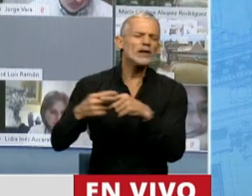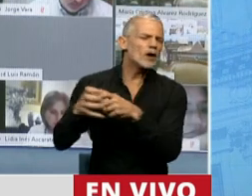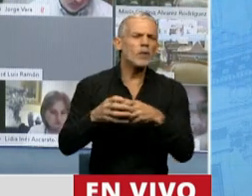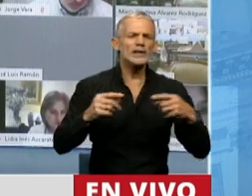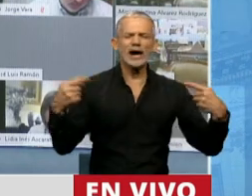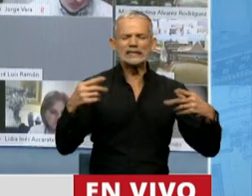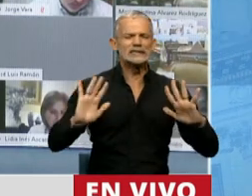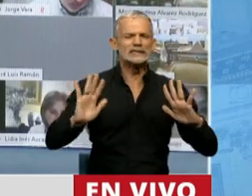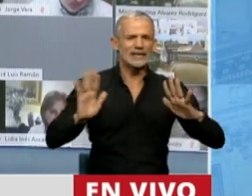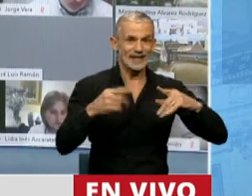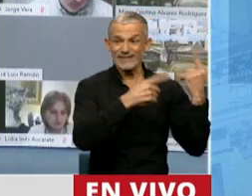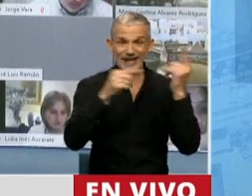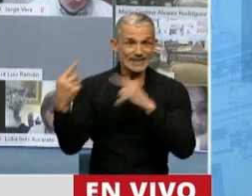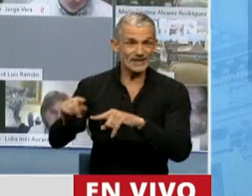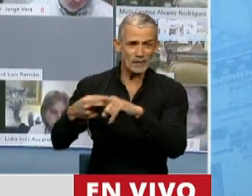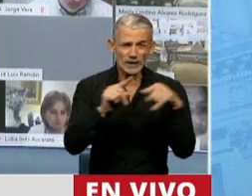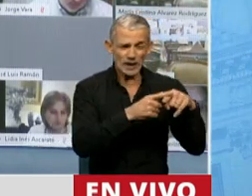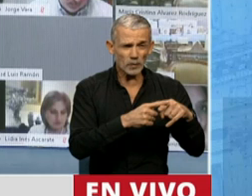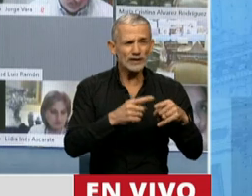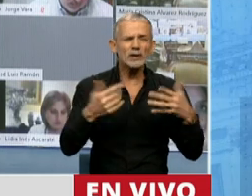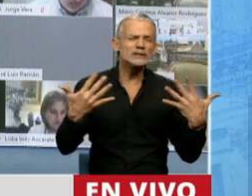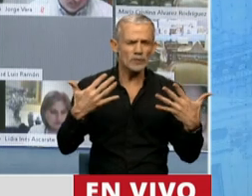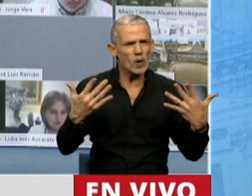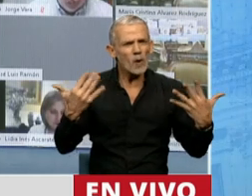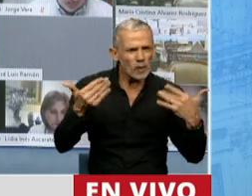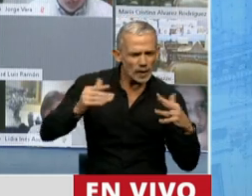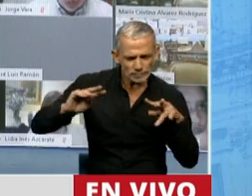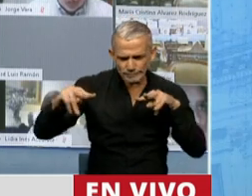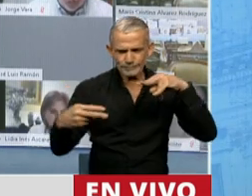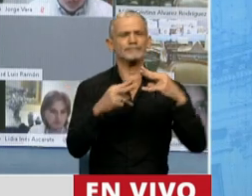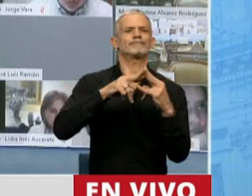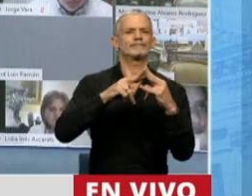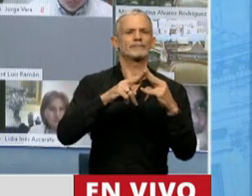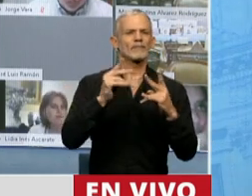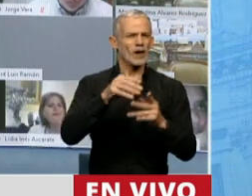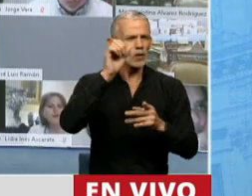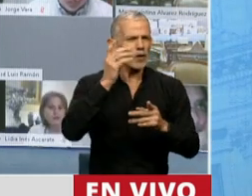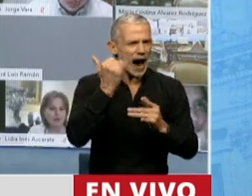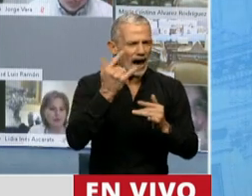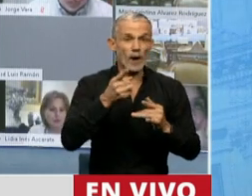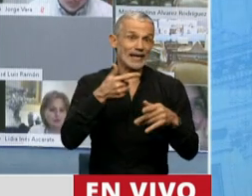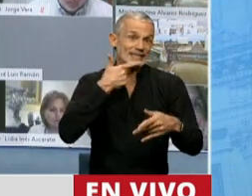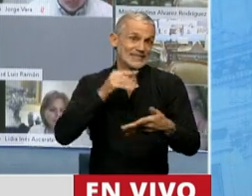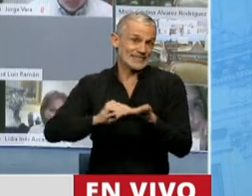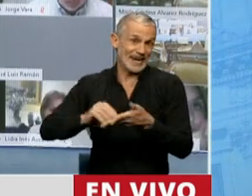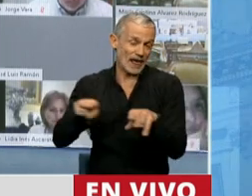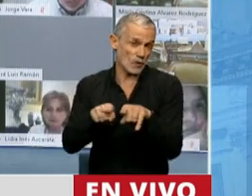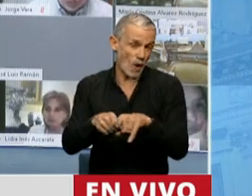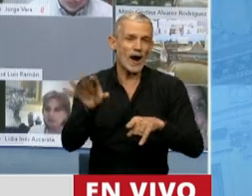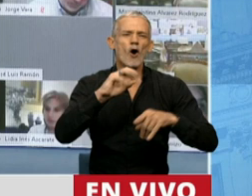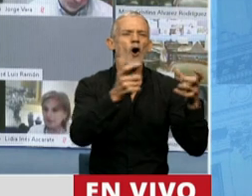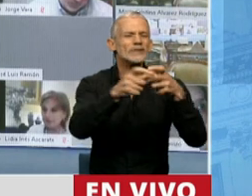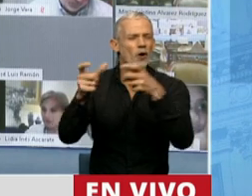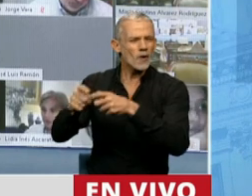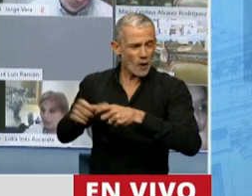bloques de distintos espacios políticos podamos encontrar ejes en común y así como en el senado y como en las